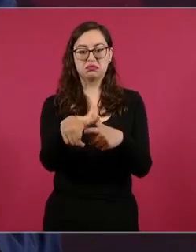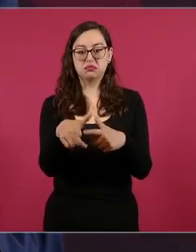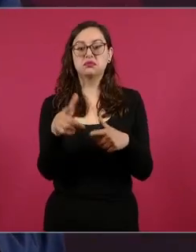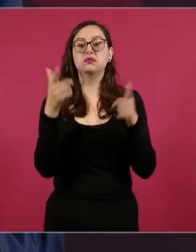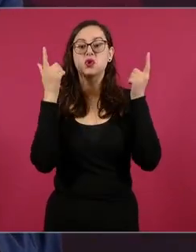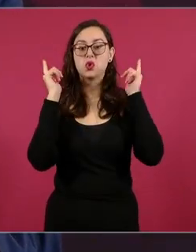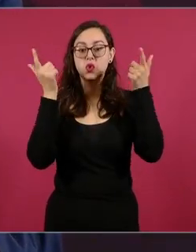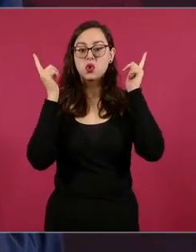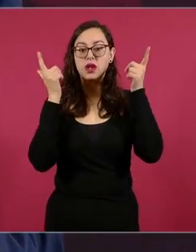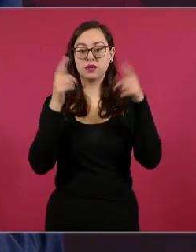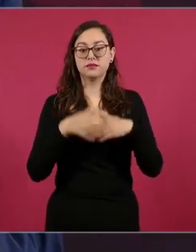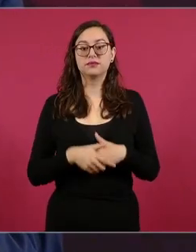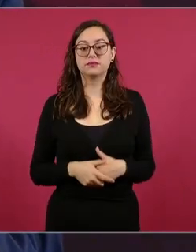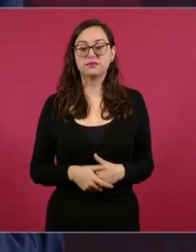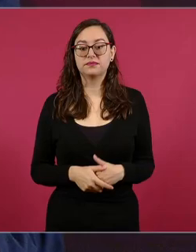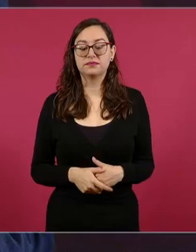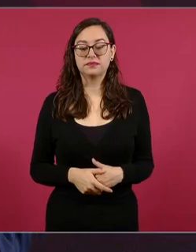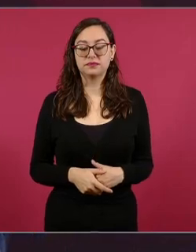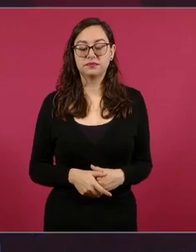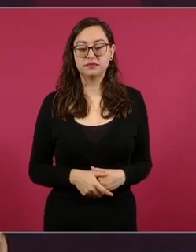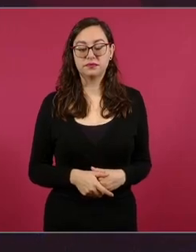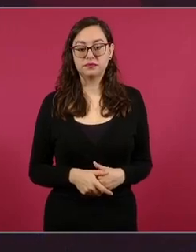esto,